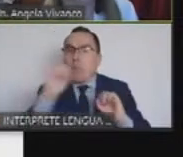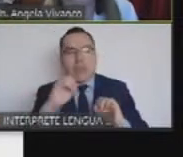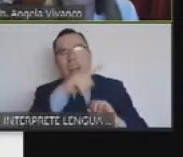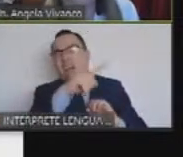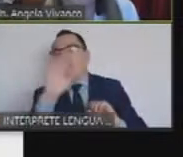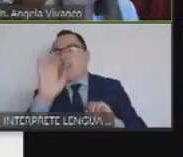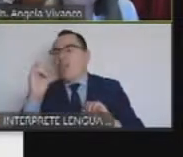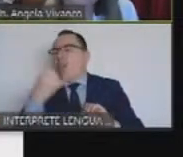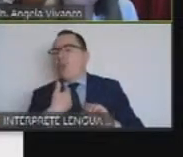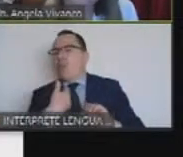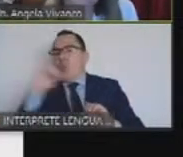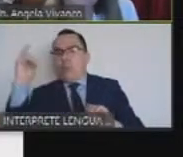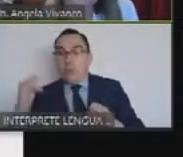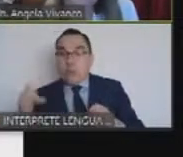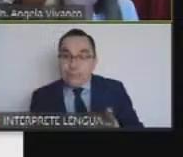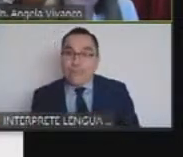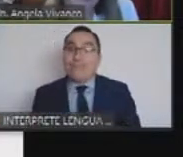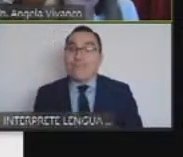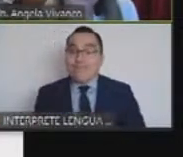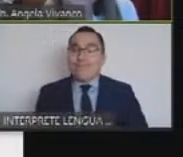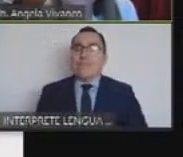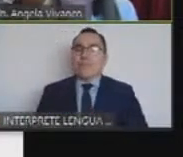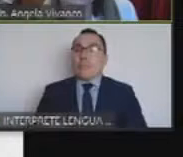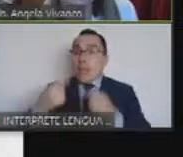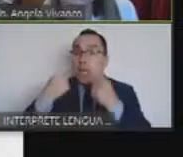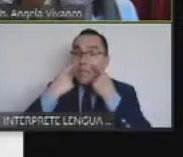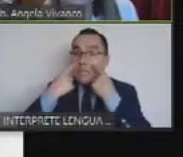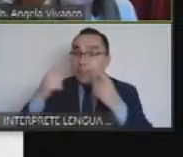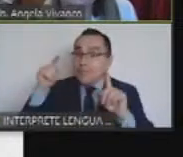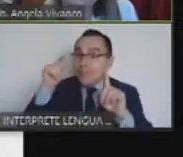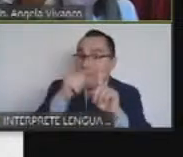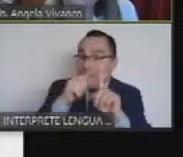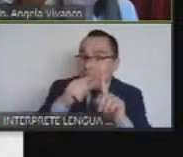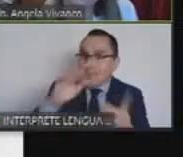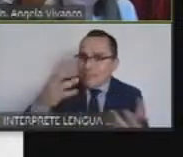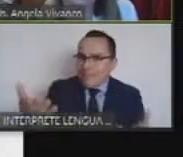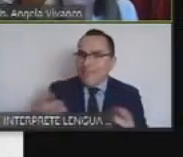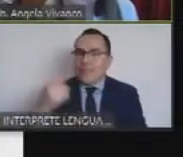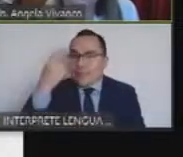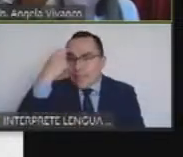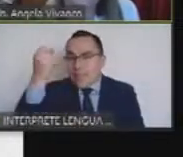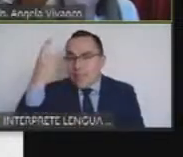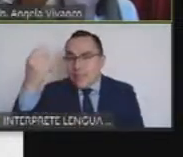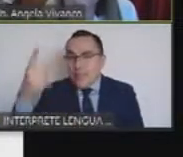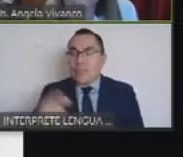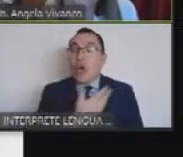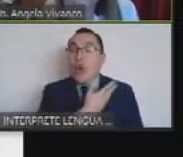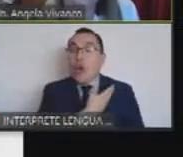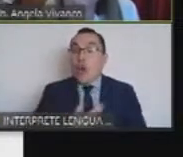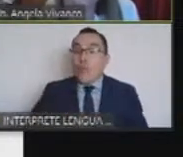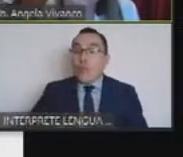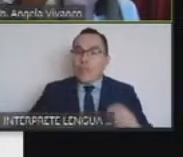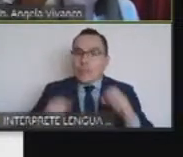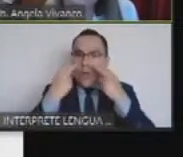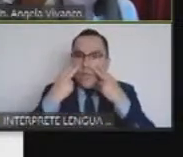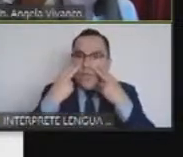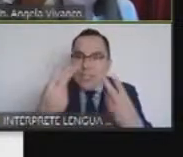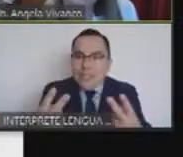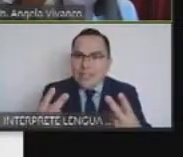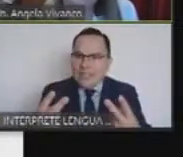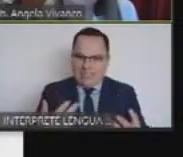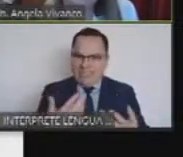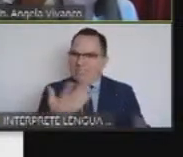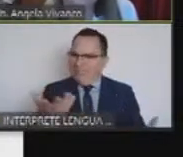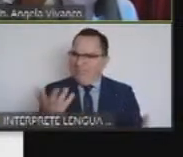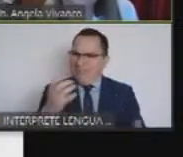de corrupción. Del punto de vista de lo que nosotros entendemos como gobierno visible, hay varios